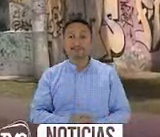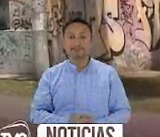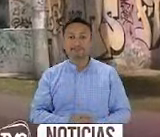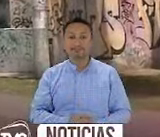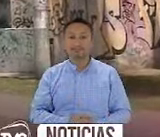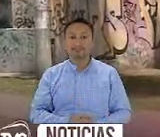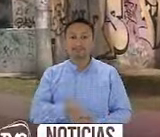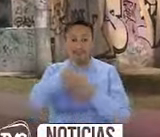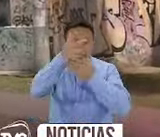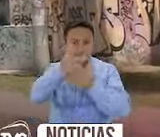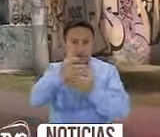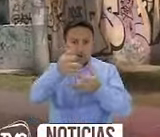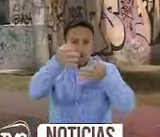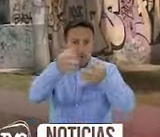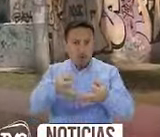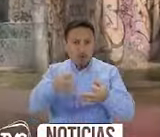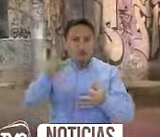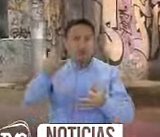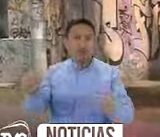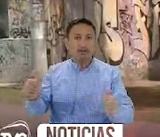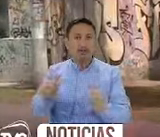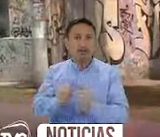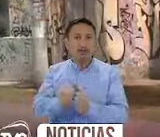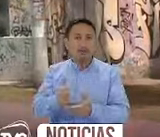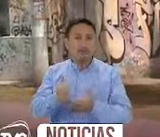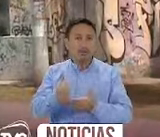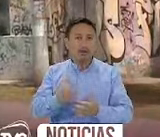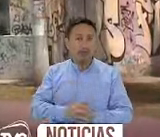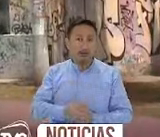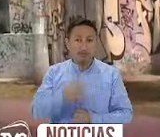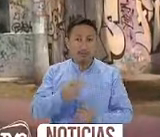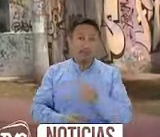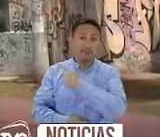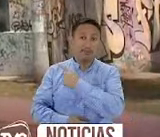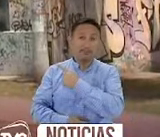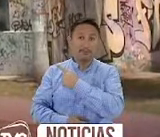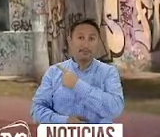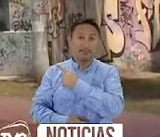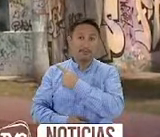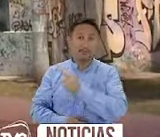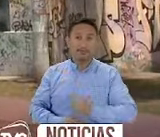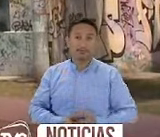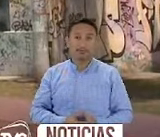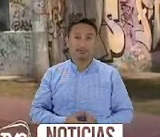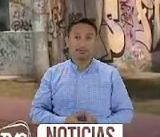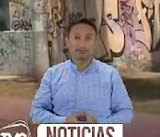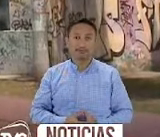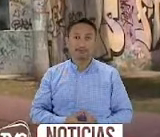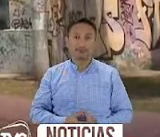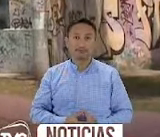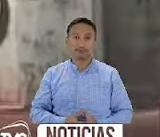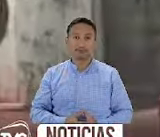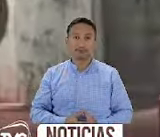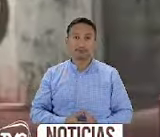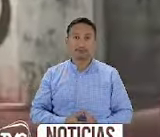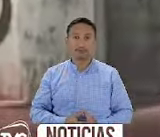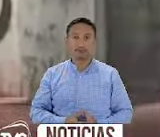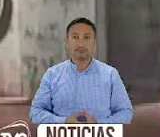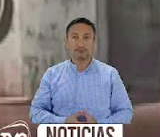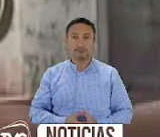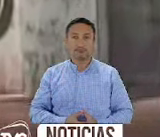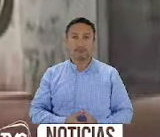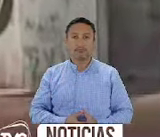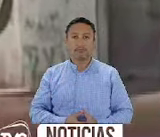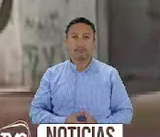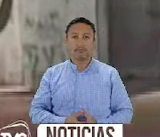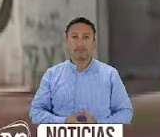logramos captar al campanero. Véalo una, dos y tres veces. De hecho, escanéelo una vez más. Si